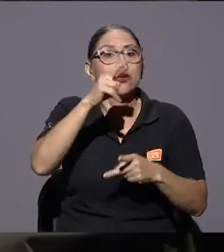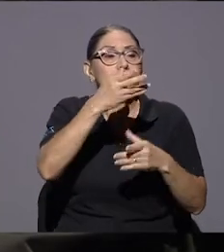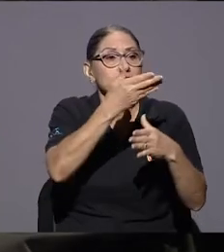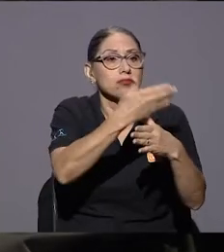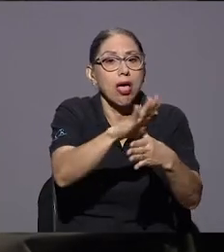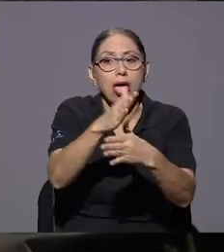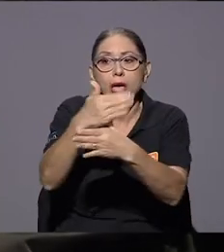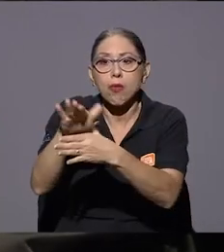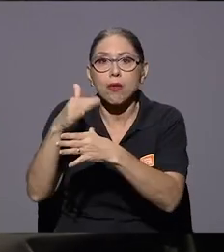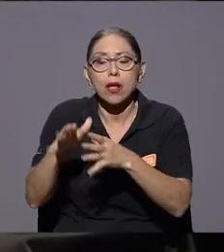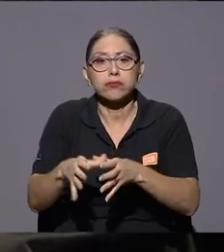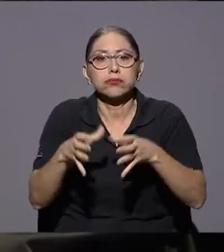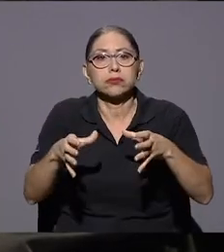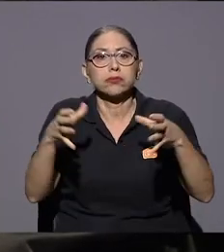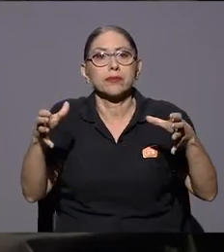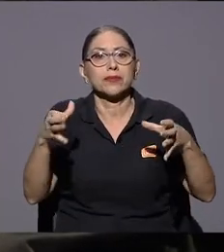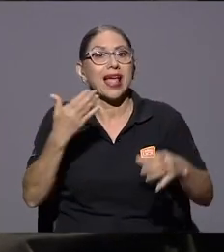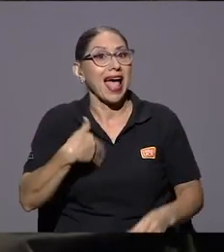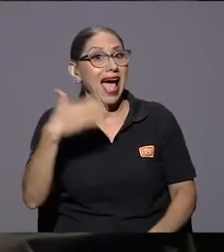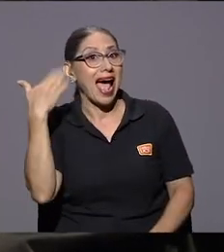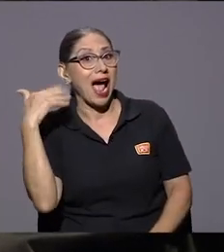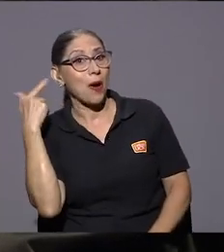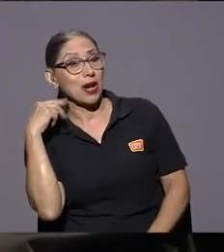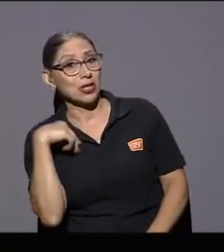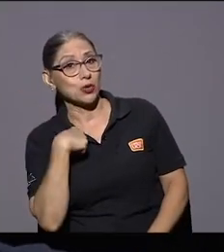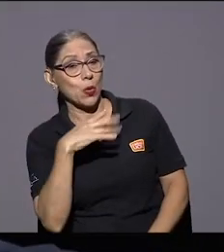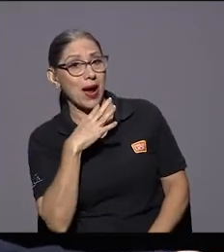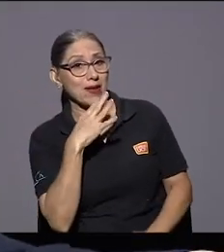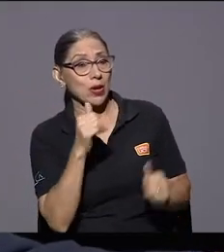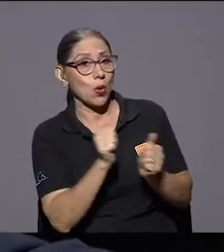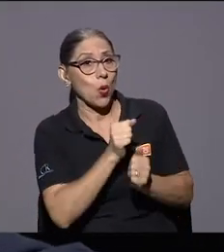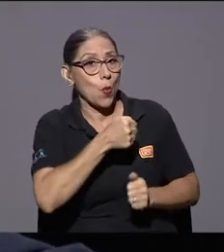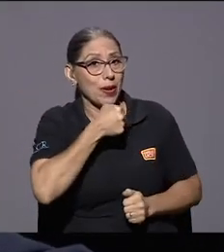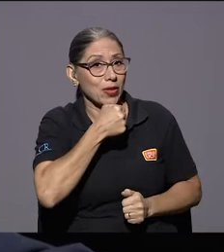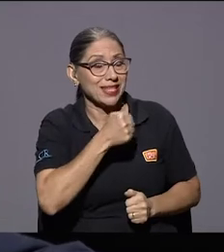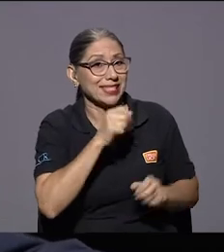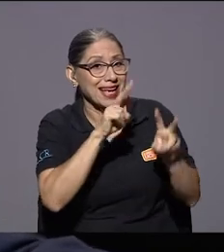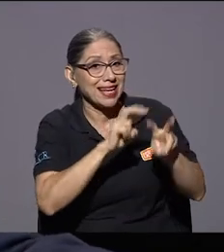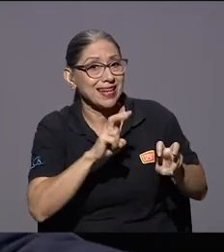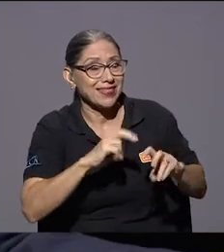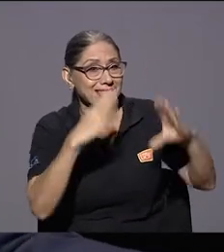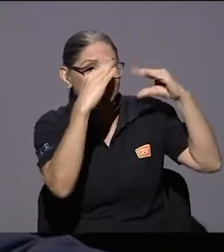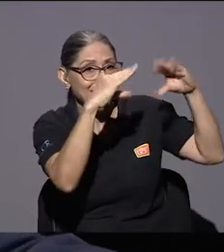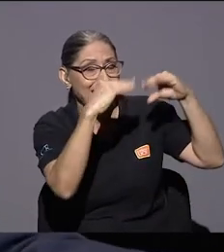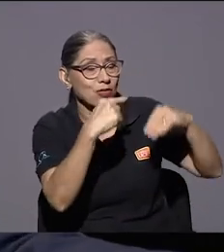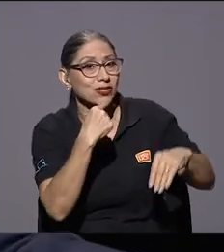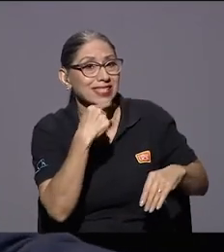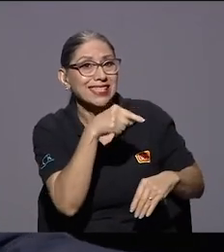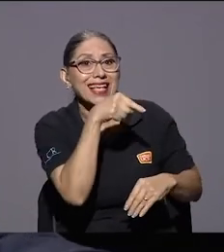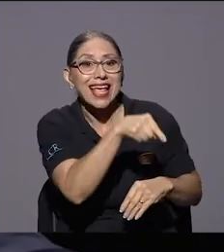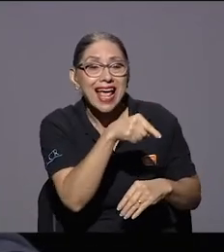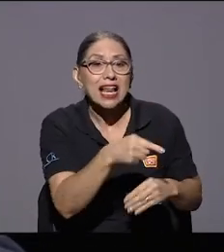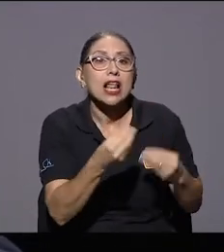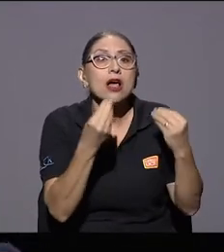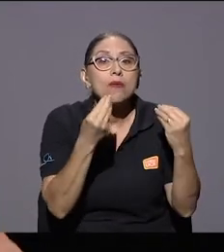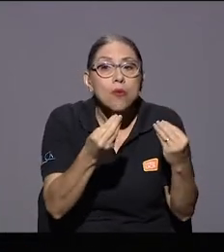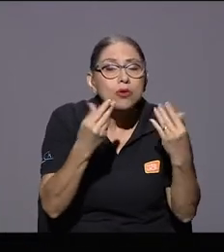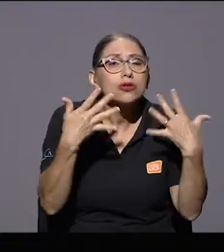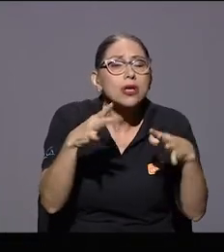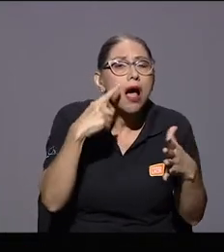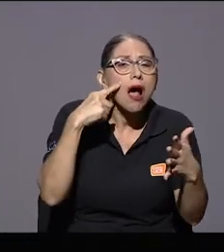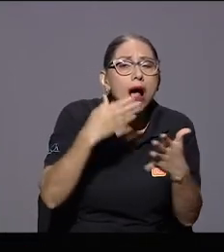ahora tuve una conversación con un periodista que revisa datos y me decía, es que además lo tenemos ratificado en muchas desinformaciones que